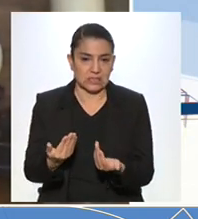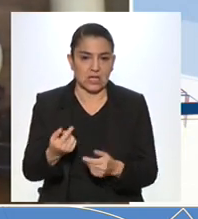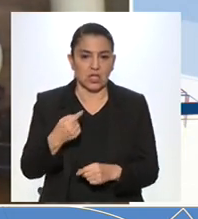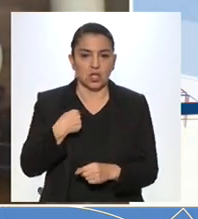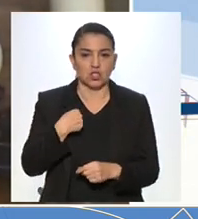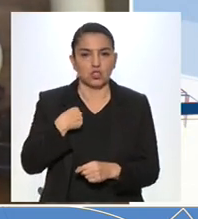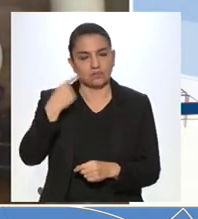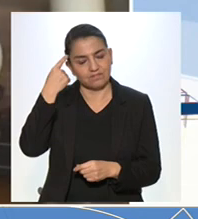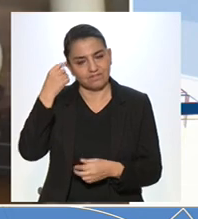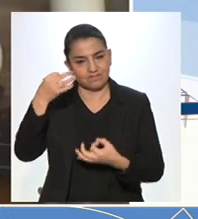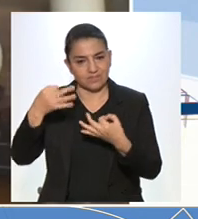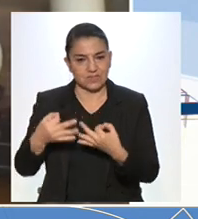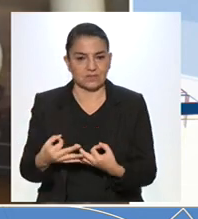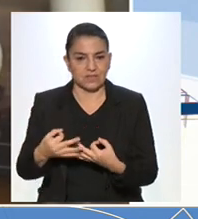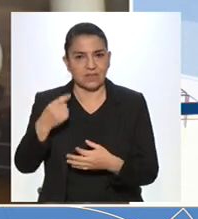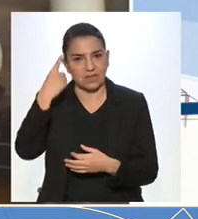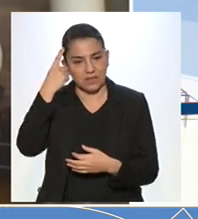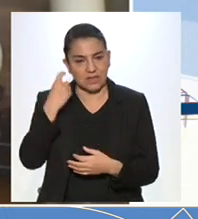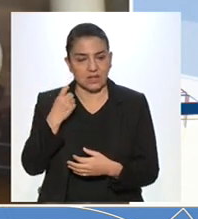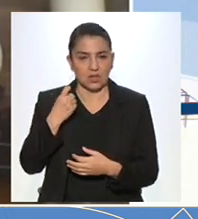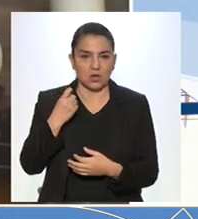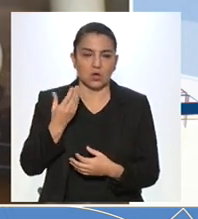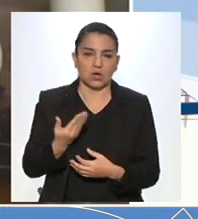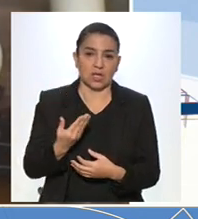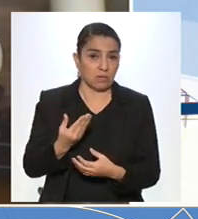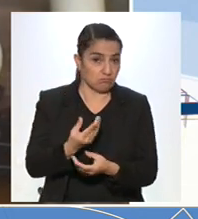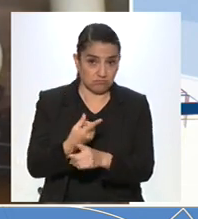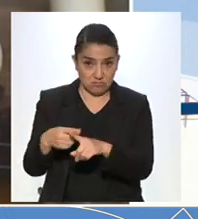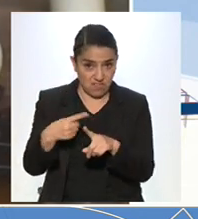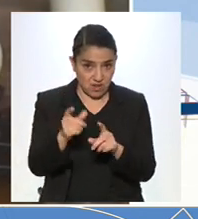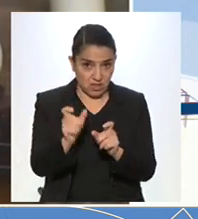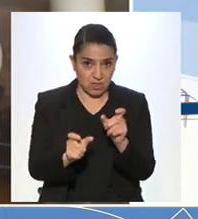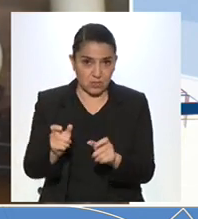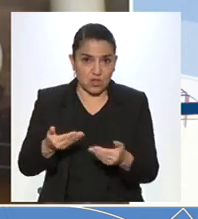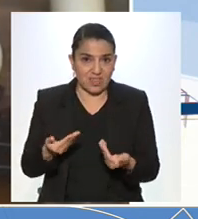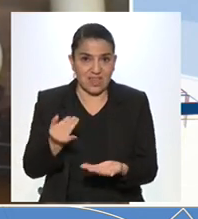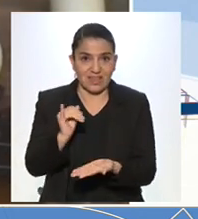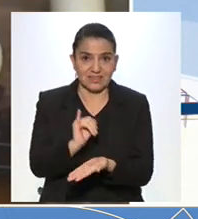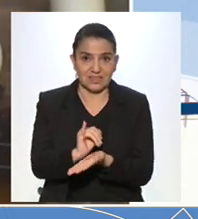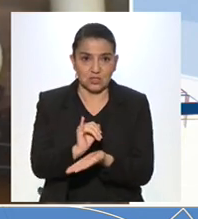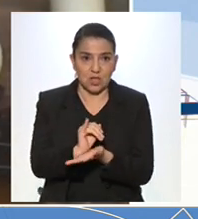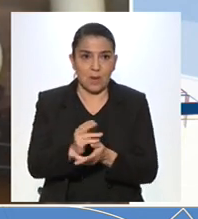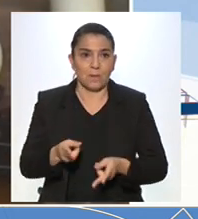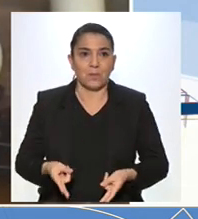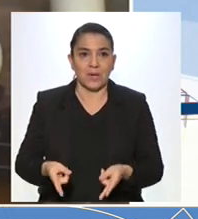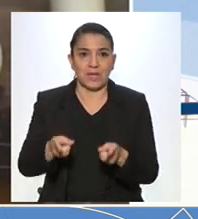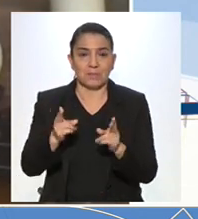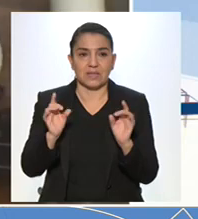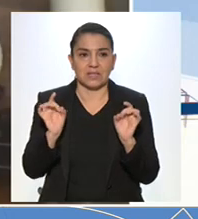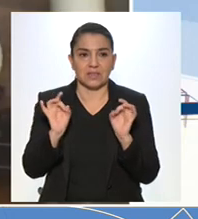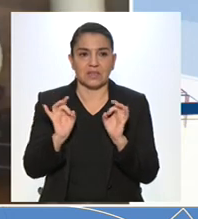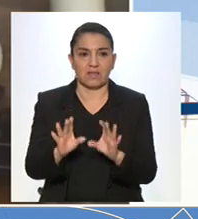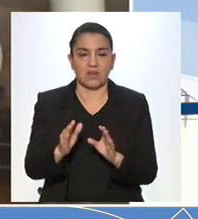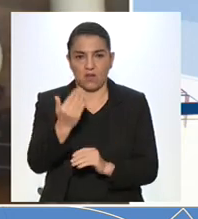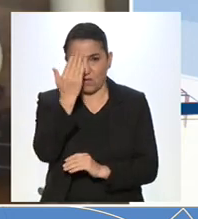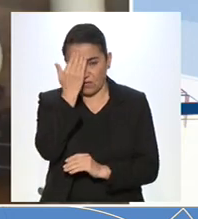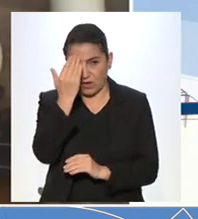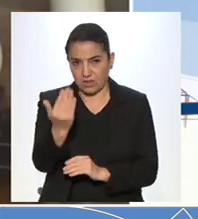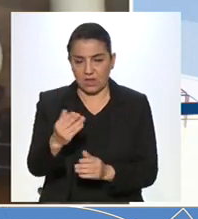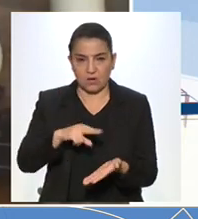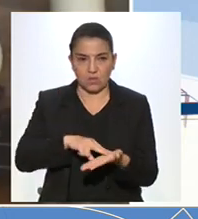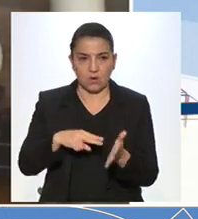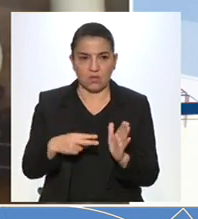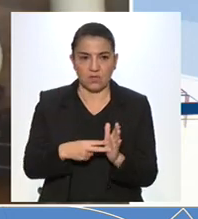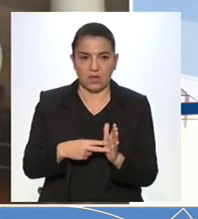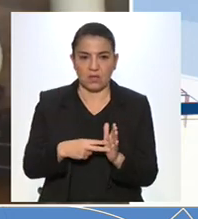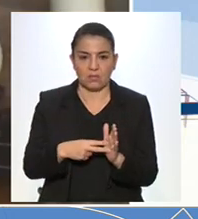a la convicción, y creo que no pocos, de que hoy día esta institucionalidad es la que nos permite tal vez haber enfrentado esta crisis.